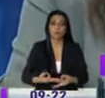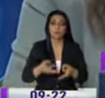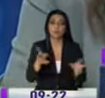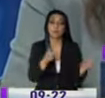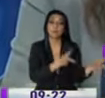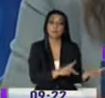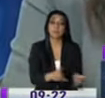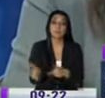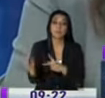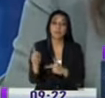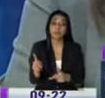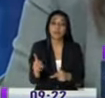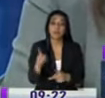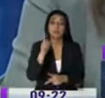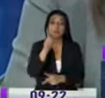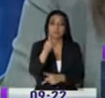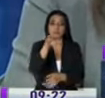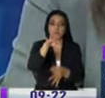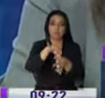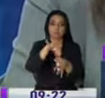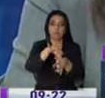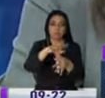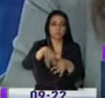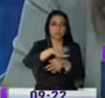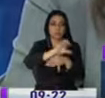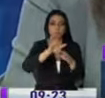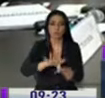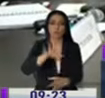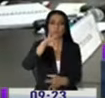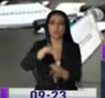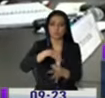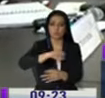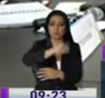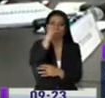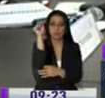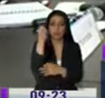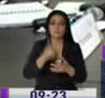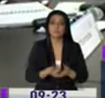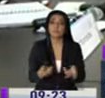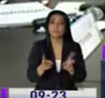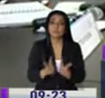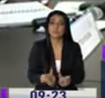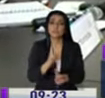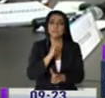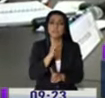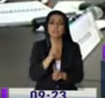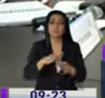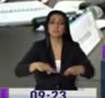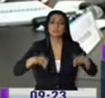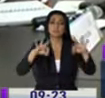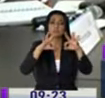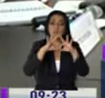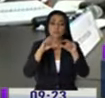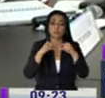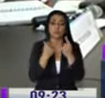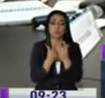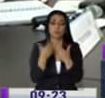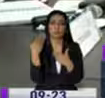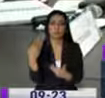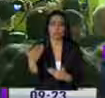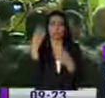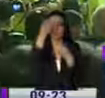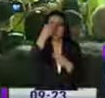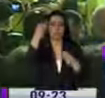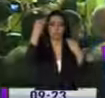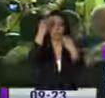decir, es el plan por el que votó el pueblo ecuatoriano. Además, se refirió a los principios fundacionales del movimiento y,